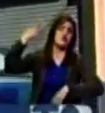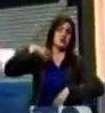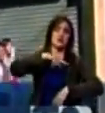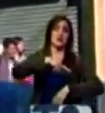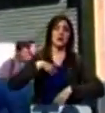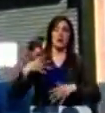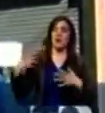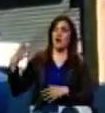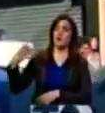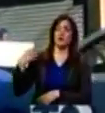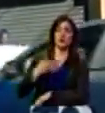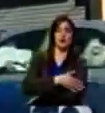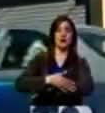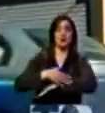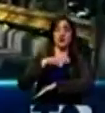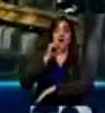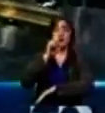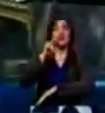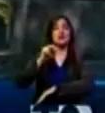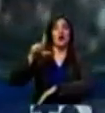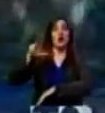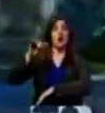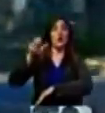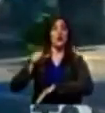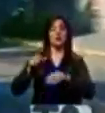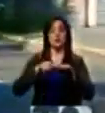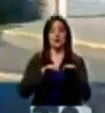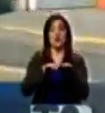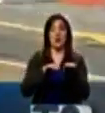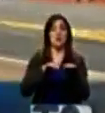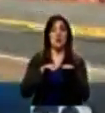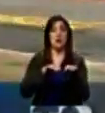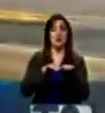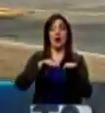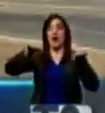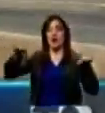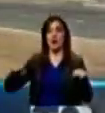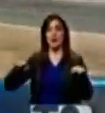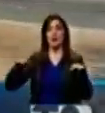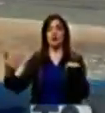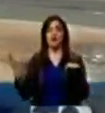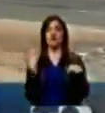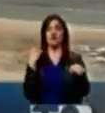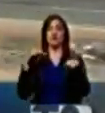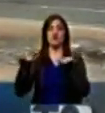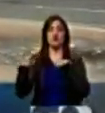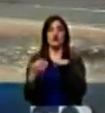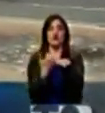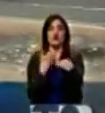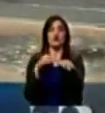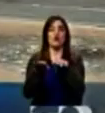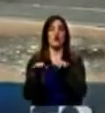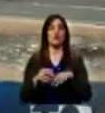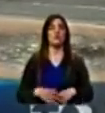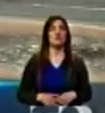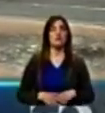están al borde de la avenida San Luis, que será ampliada y el municipio les ha indicado que sus casas serán expropiadas. A pocos metros